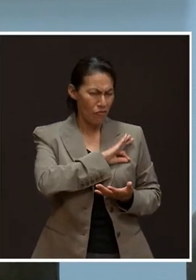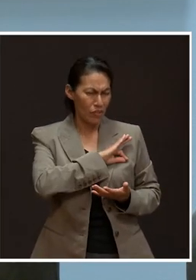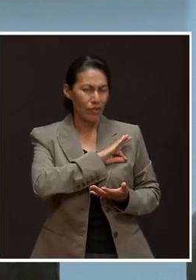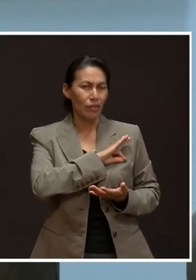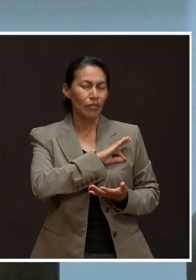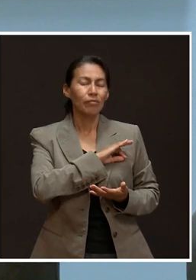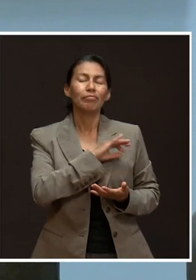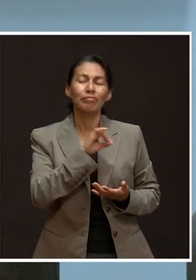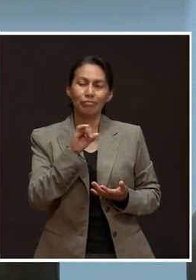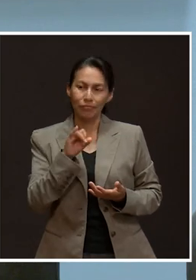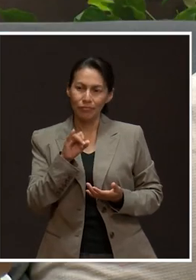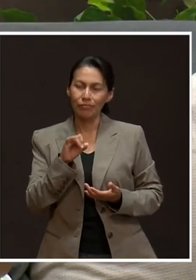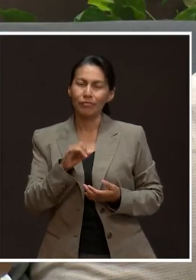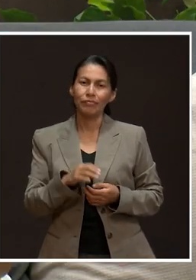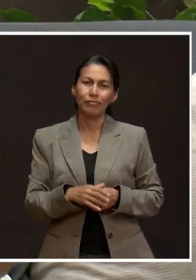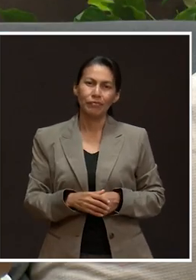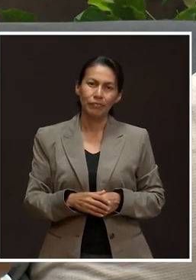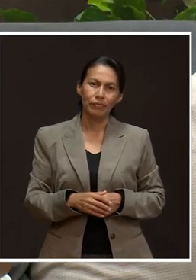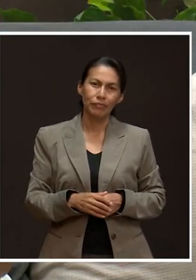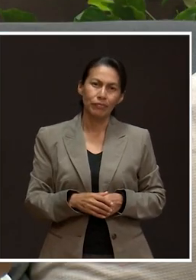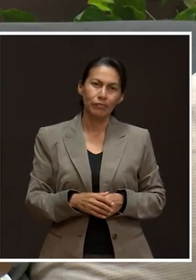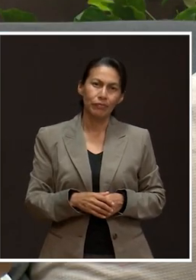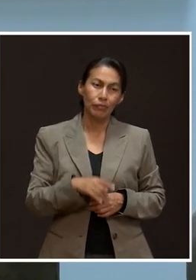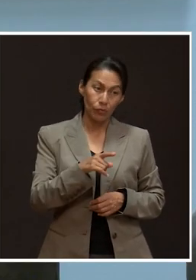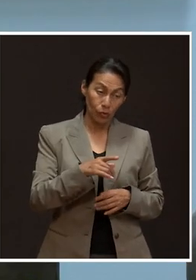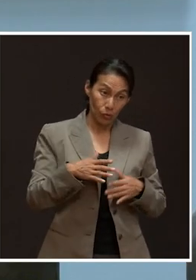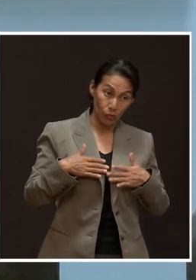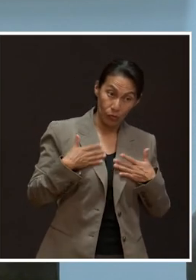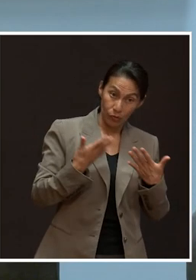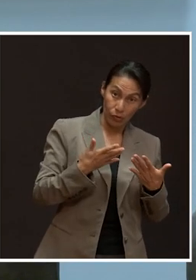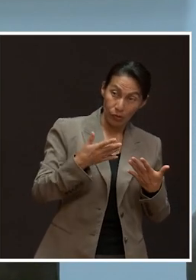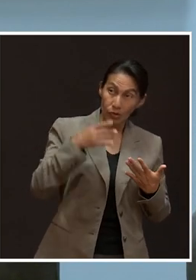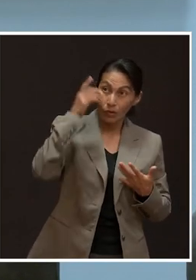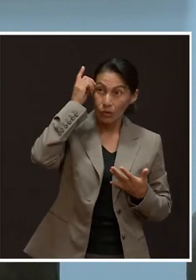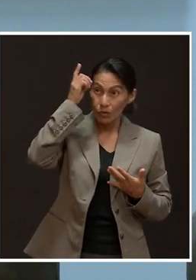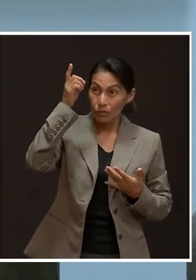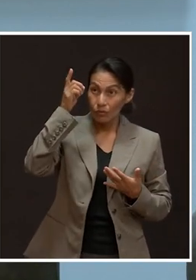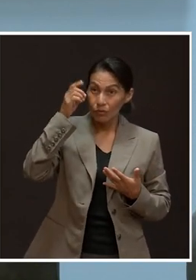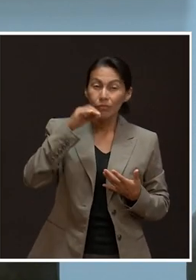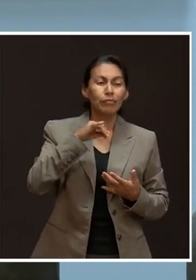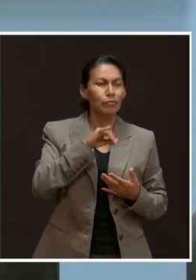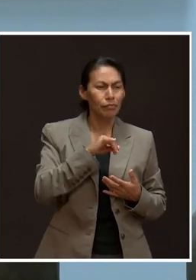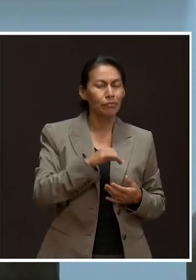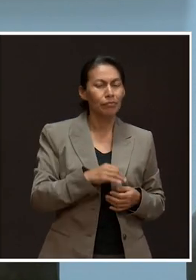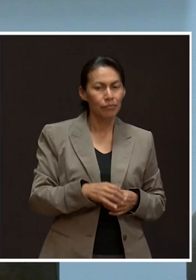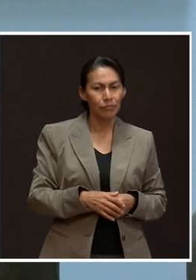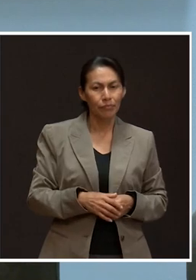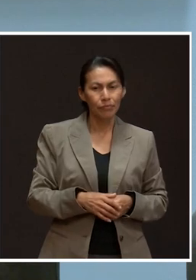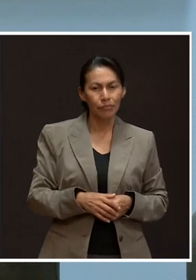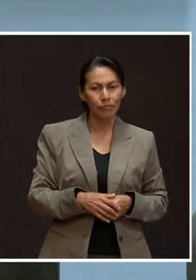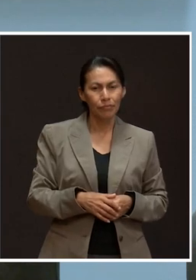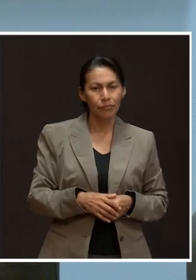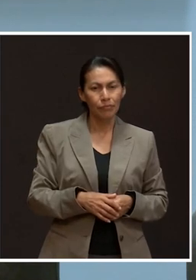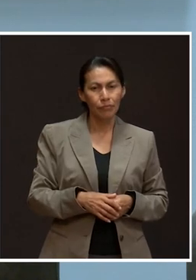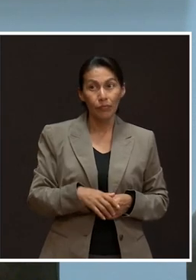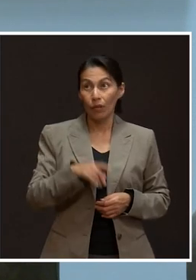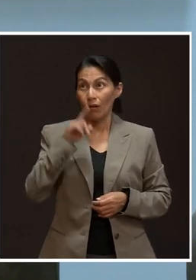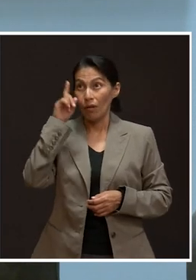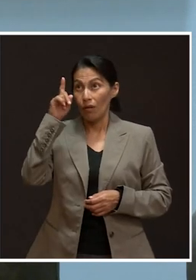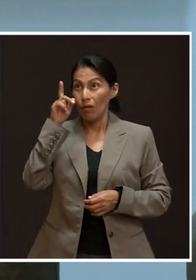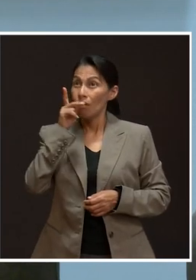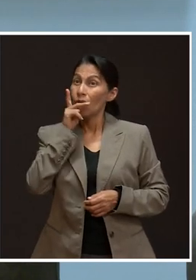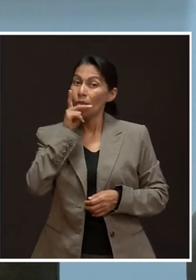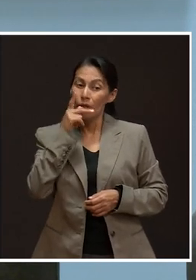esfuerzo de fe, porque tú has confiado en Dios, y Él te ha tomado como padre.